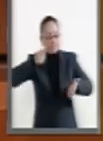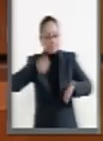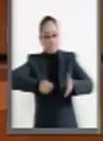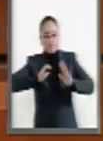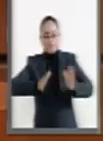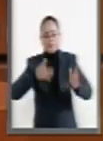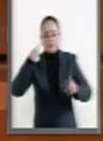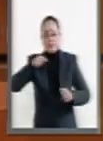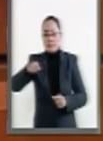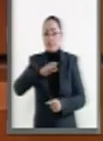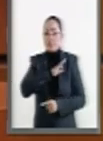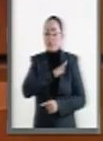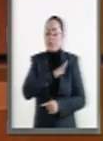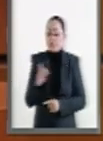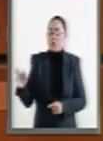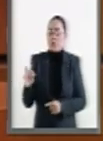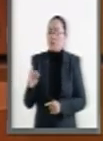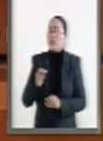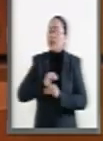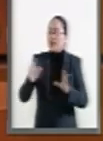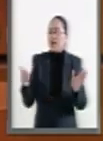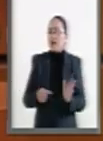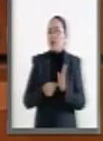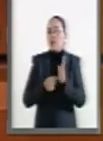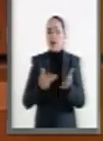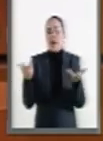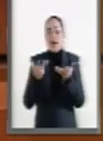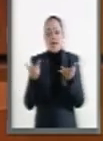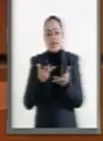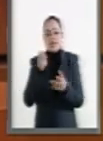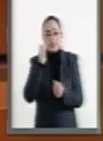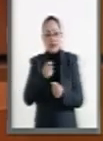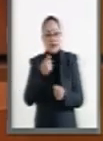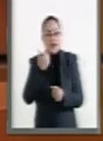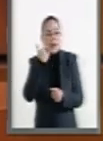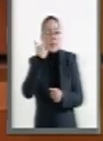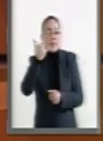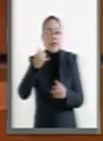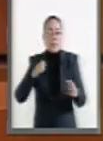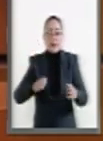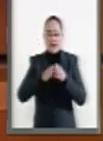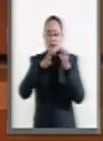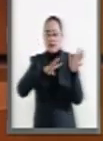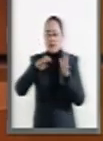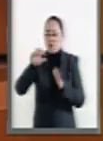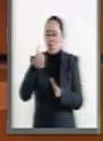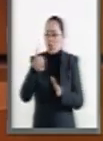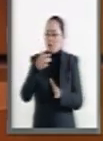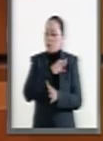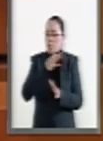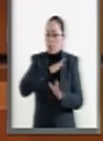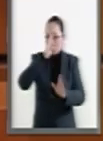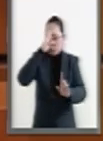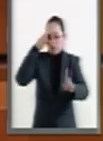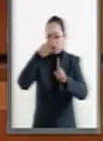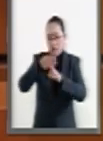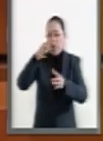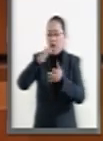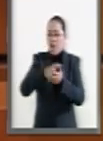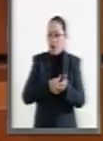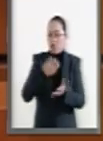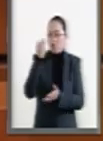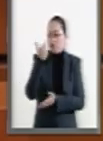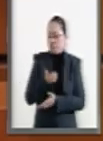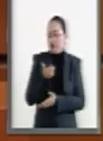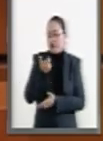que permitirá inhibir sin duda alguna el mal uso del servicio de emergencia 911, el ahorro de